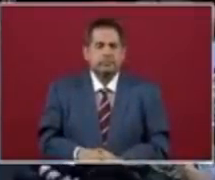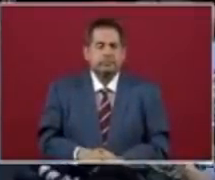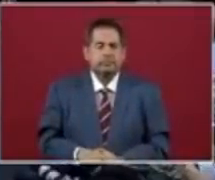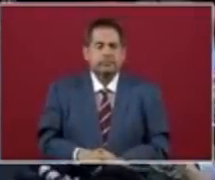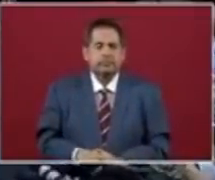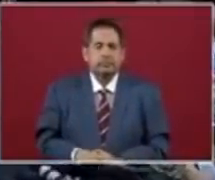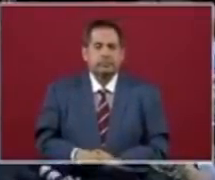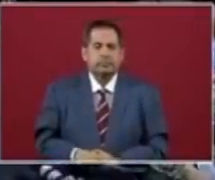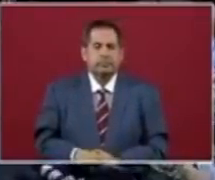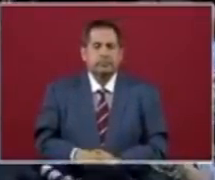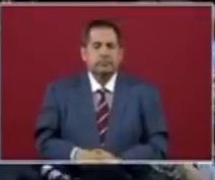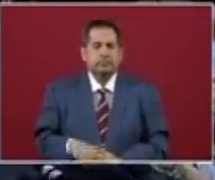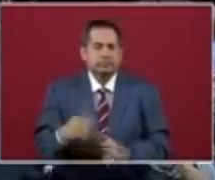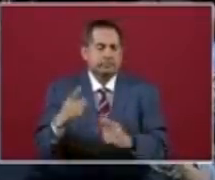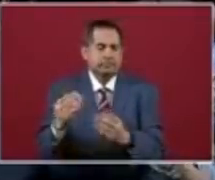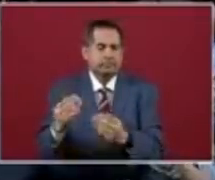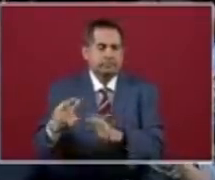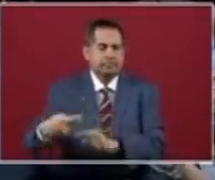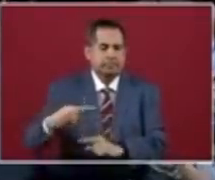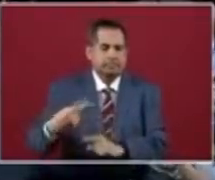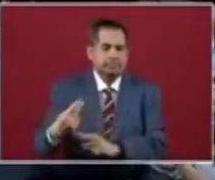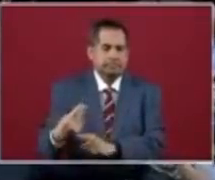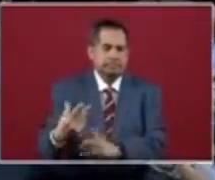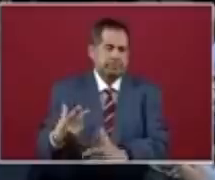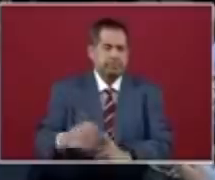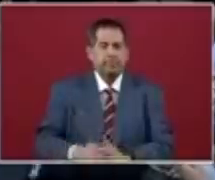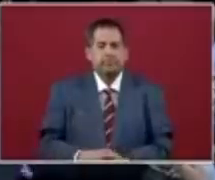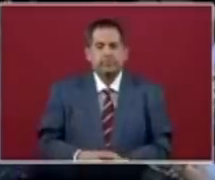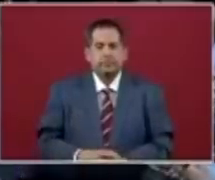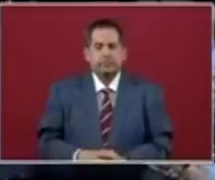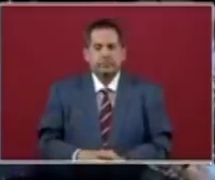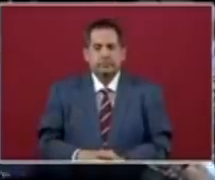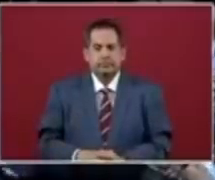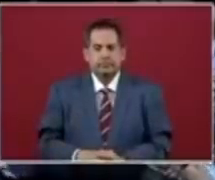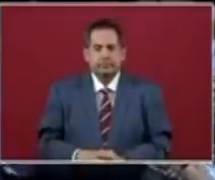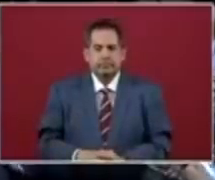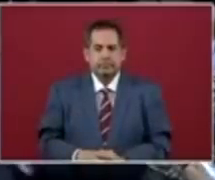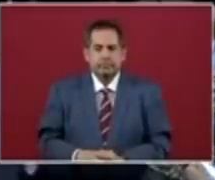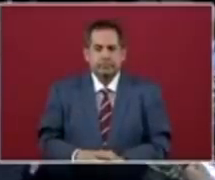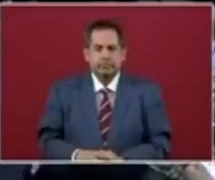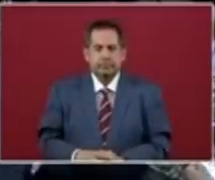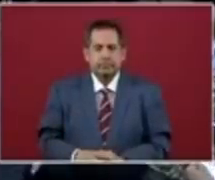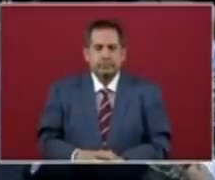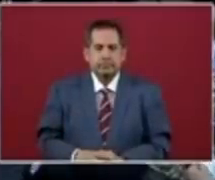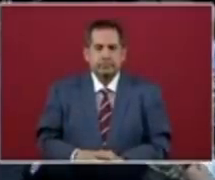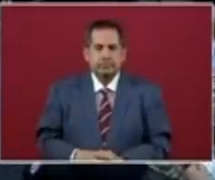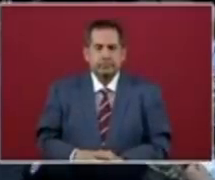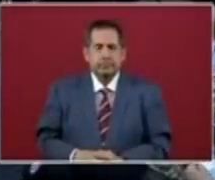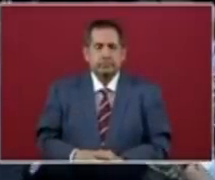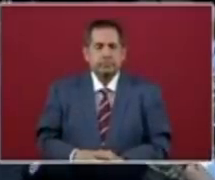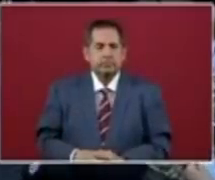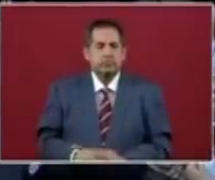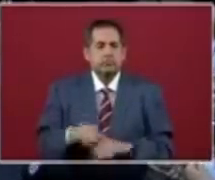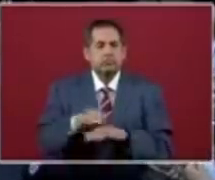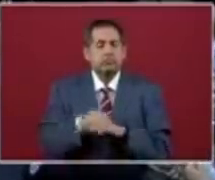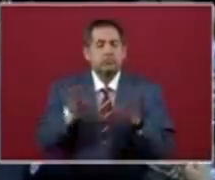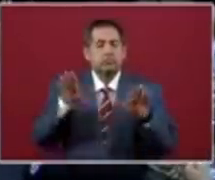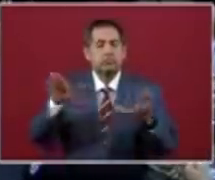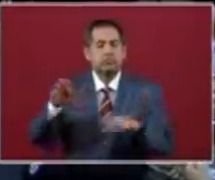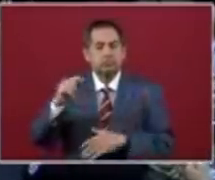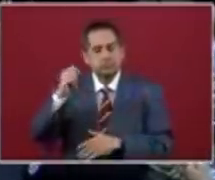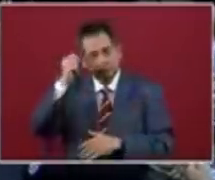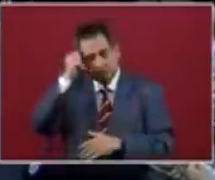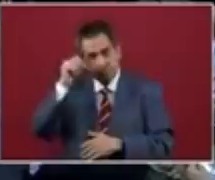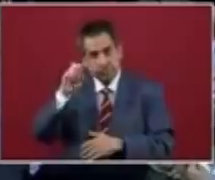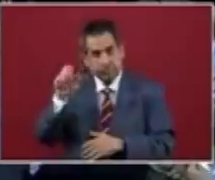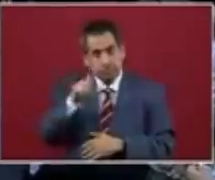Las pruebas de la corrupción en el aeropuerto, que usted hablaba que hubo corrupción en el proyecto del aeropuerto de Texcoco, el